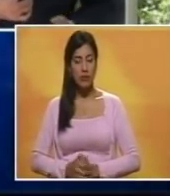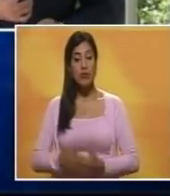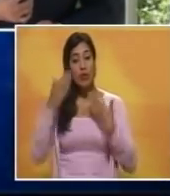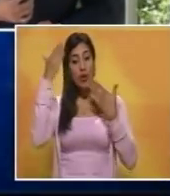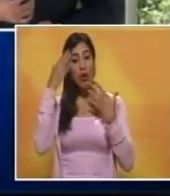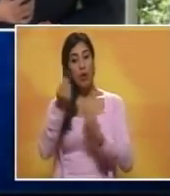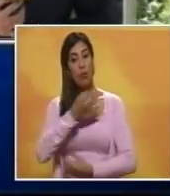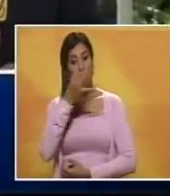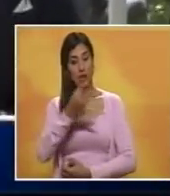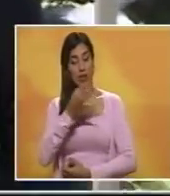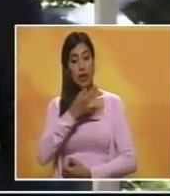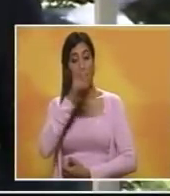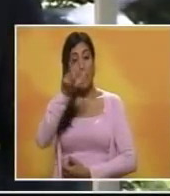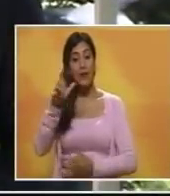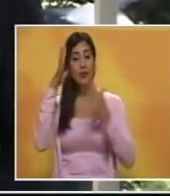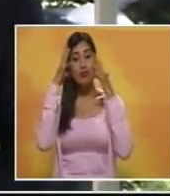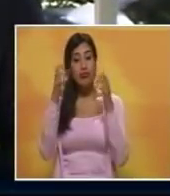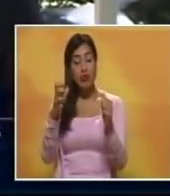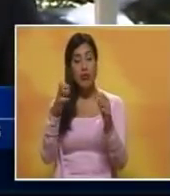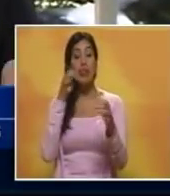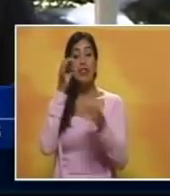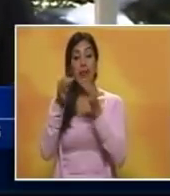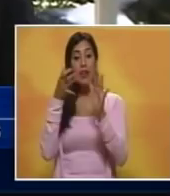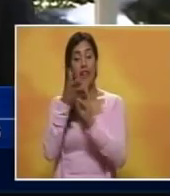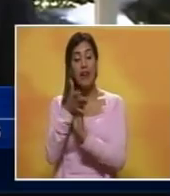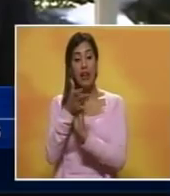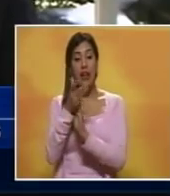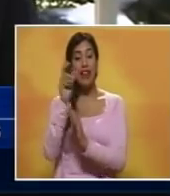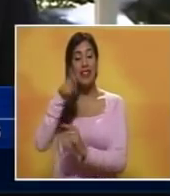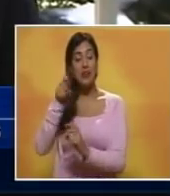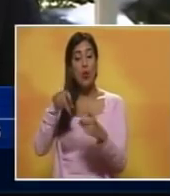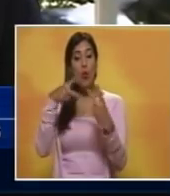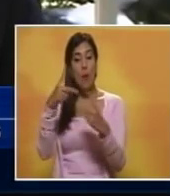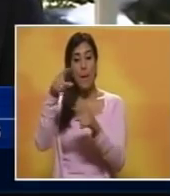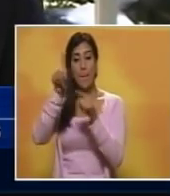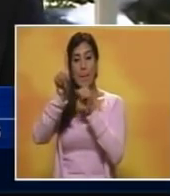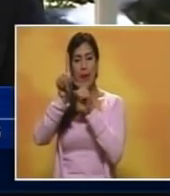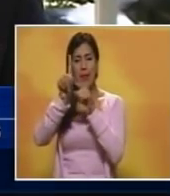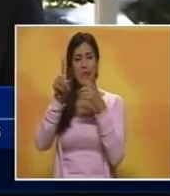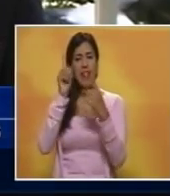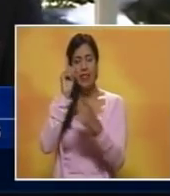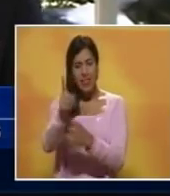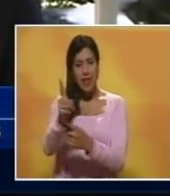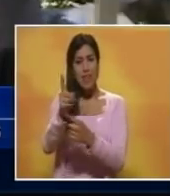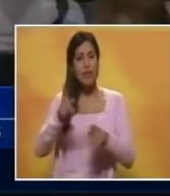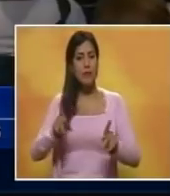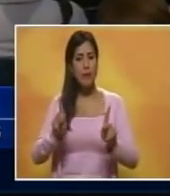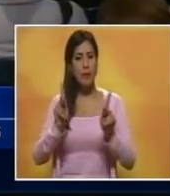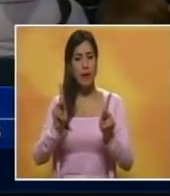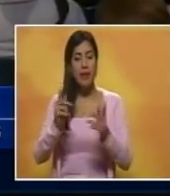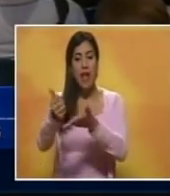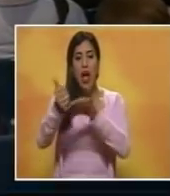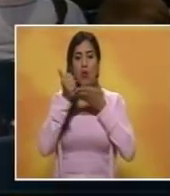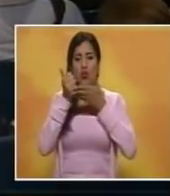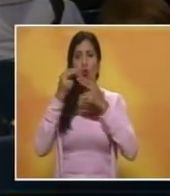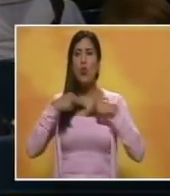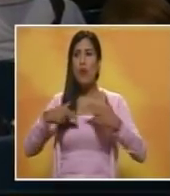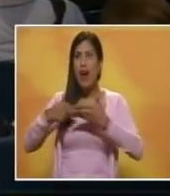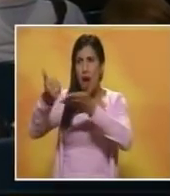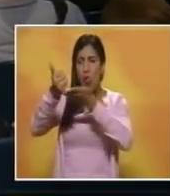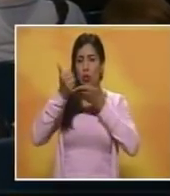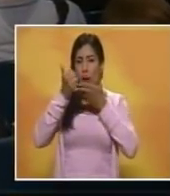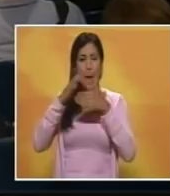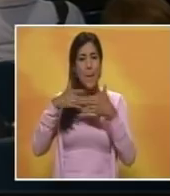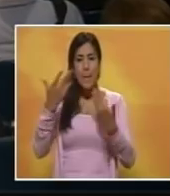Hola, buenas tardes. Los especialistas consideran imperativo, en primer lugar, que se debe permitir la ayuda humanitaria